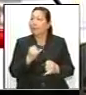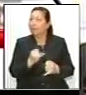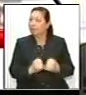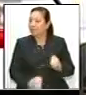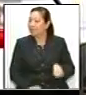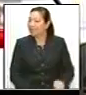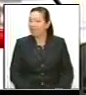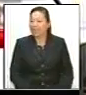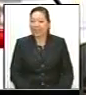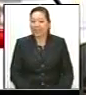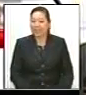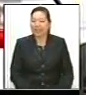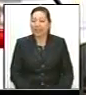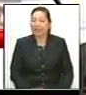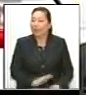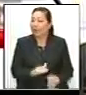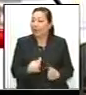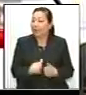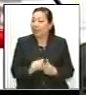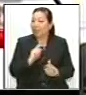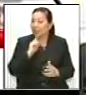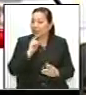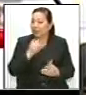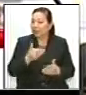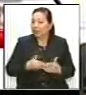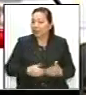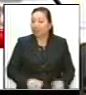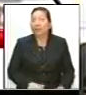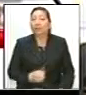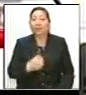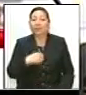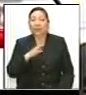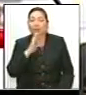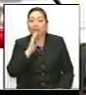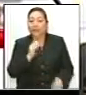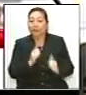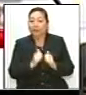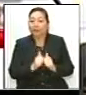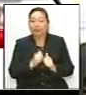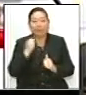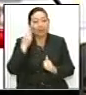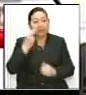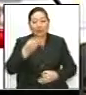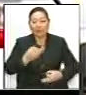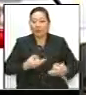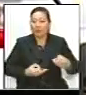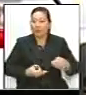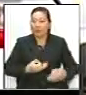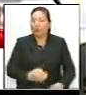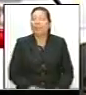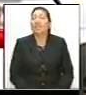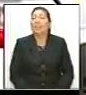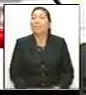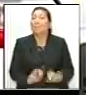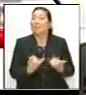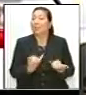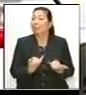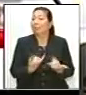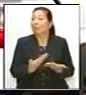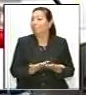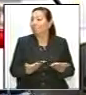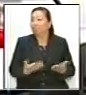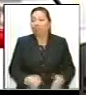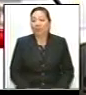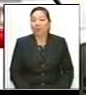finalmente en todo lo que estamos pidiendo y lo que estamos hablando nos acompañan las razones jurídicas, porque esa es una